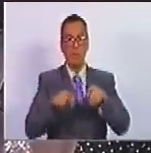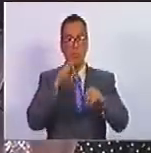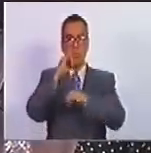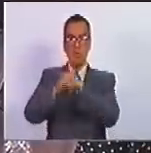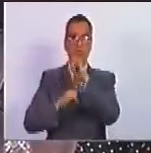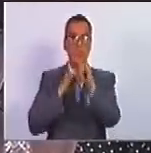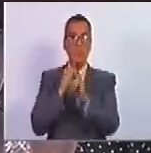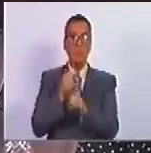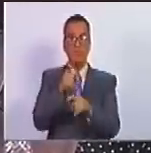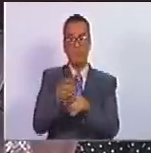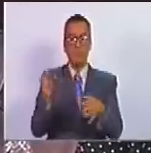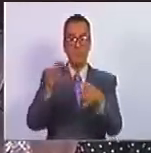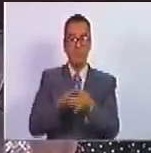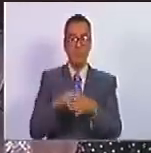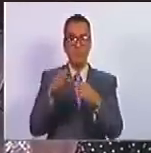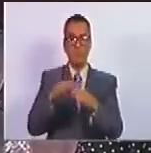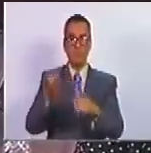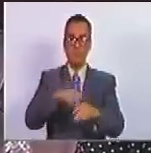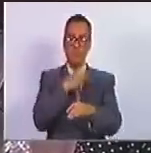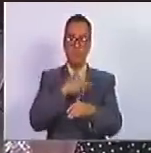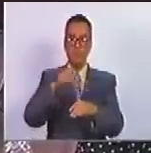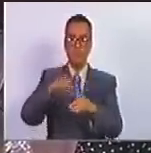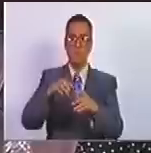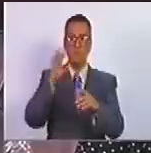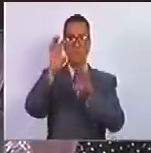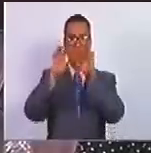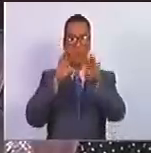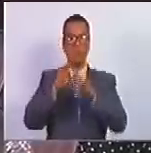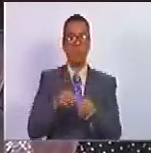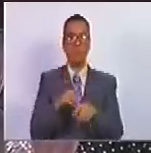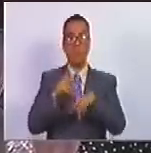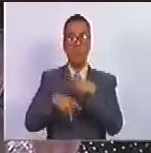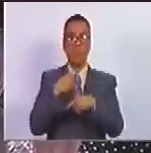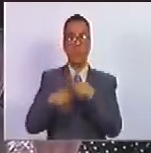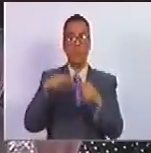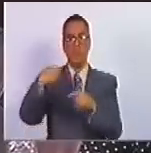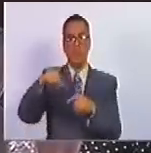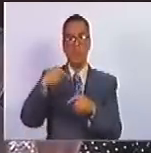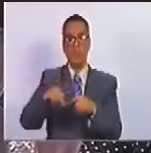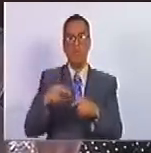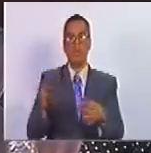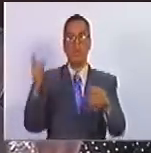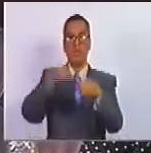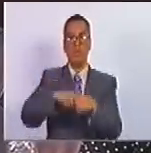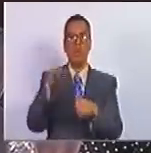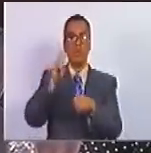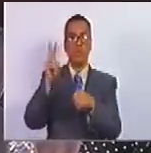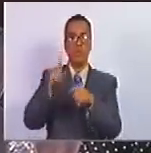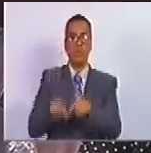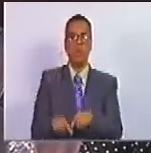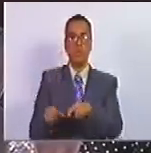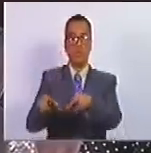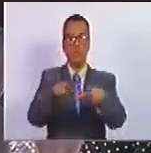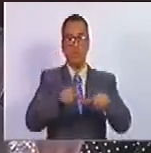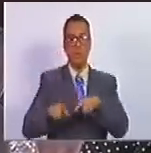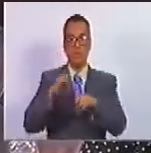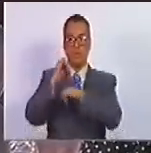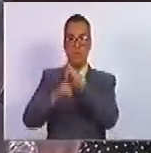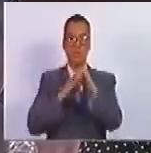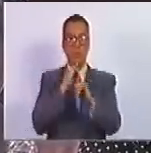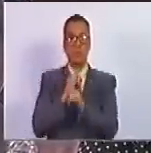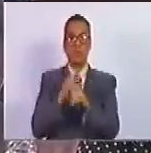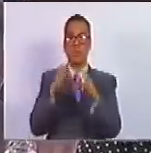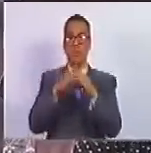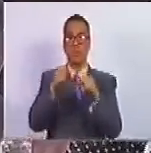internacionales y que siga formando parte del concierto internacional de naciones y el proceso de normalización y de reincorporación de Venezuela al escenario internacional.